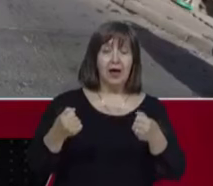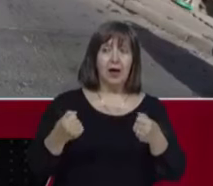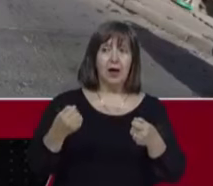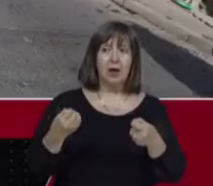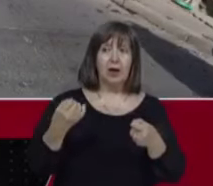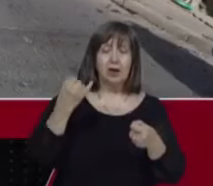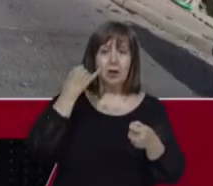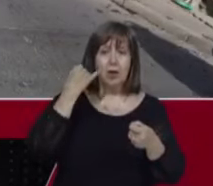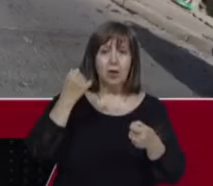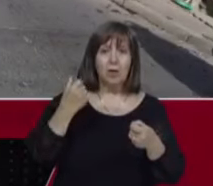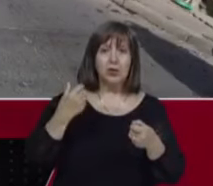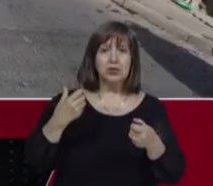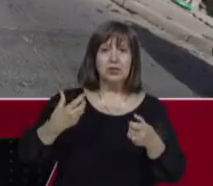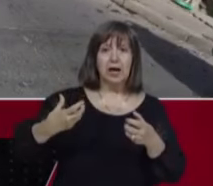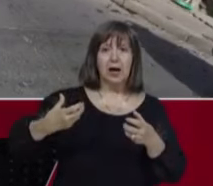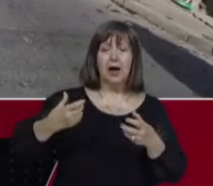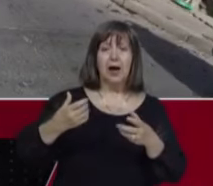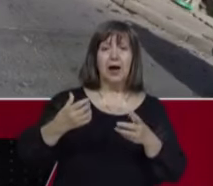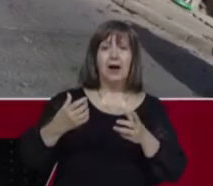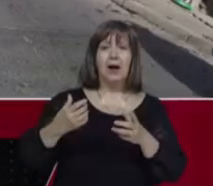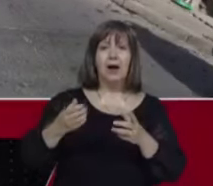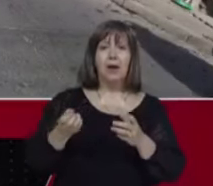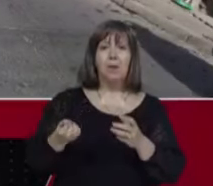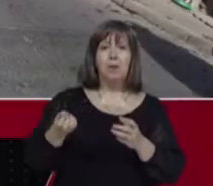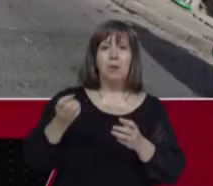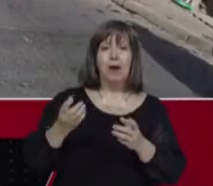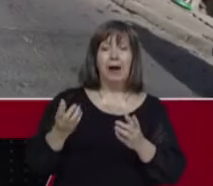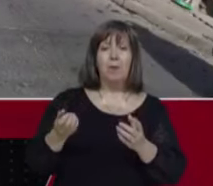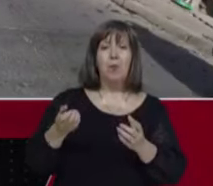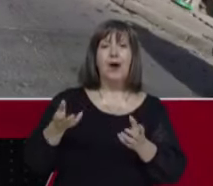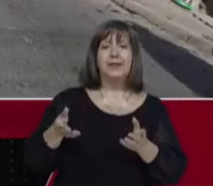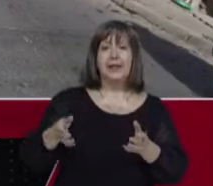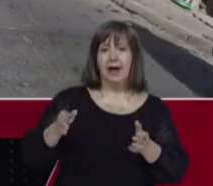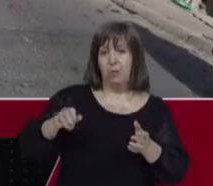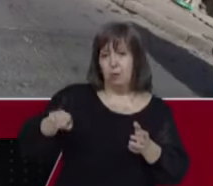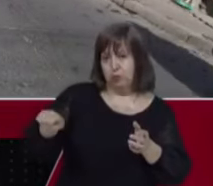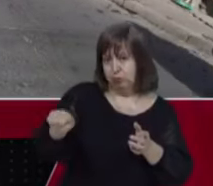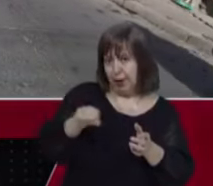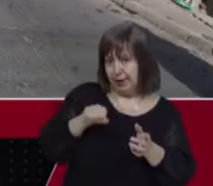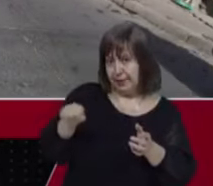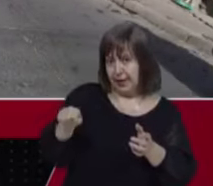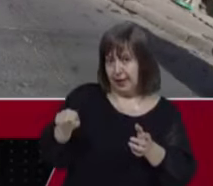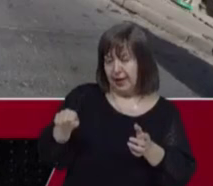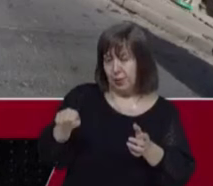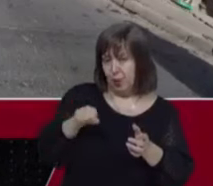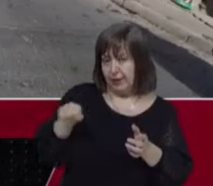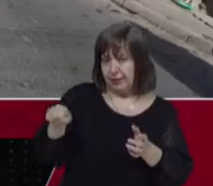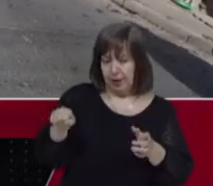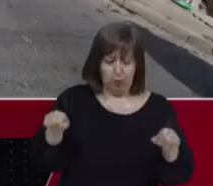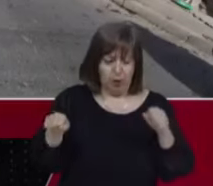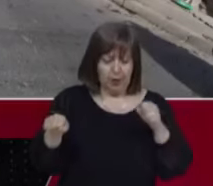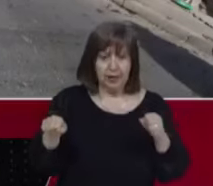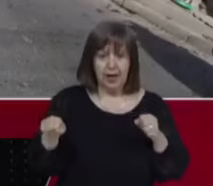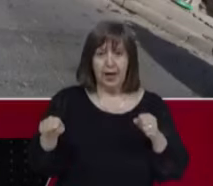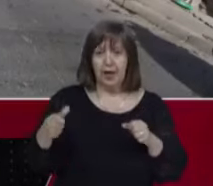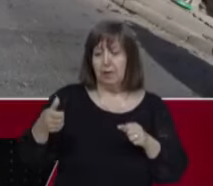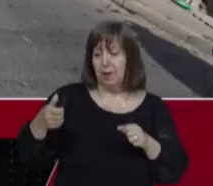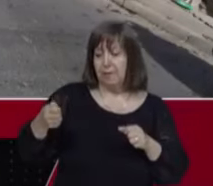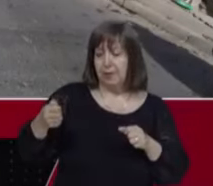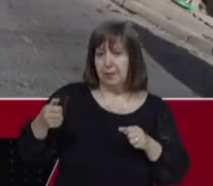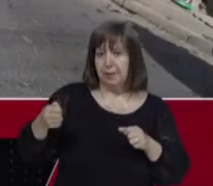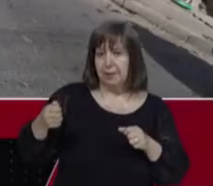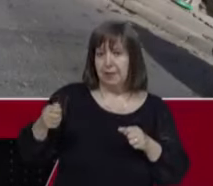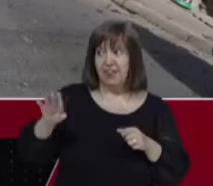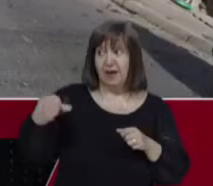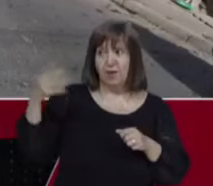utilización de inhibidores justamente para lograr abrir la puerta de esta camioneta, Es una mucho camioneta de dinero. alta gama, sí, que tenía, por